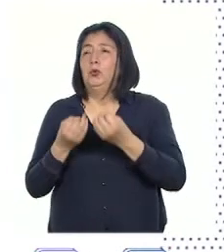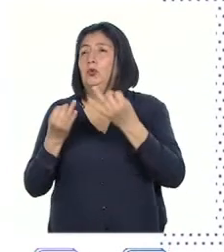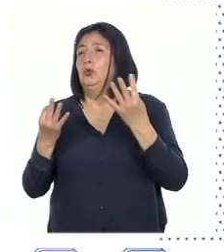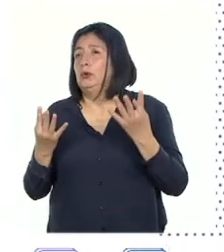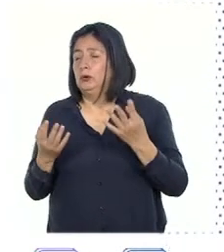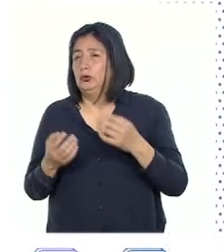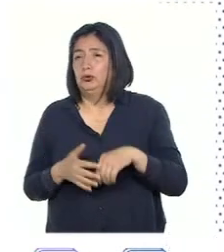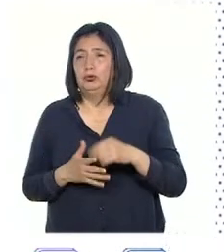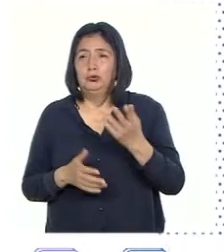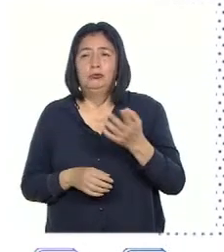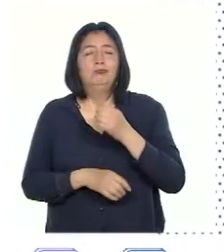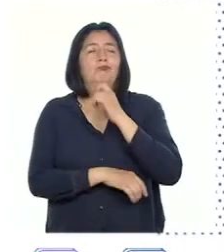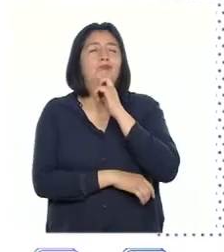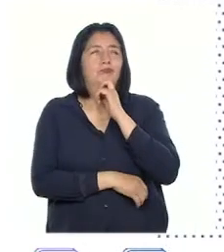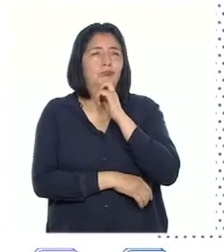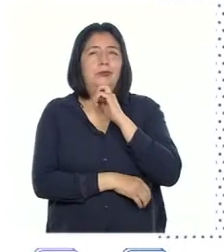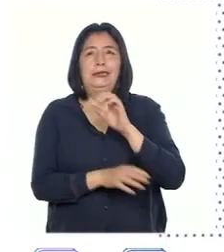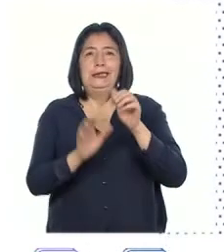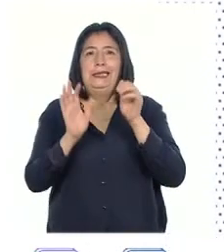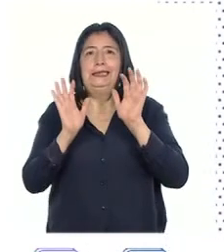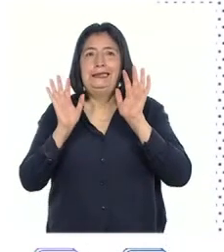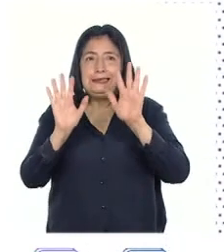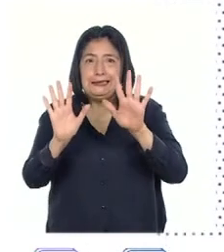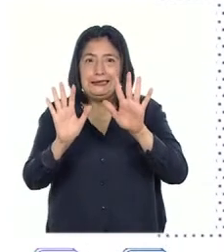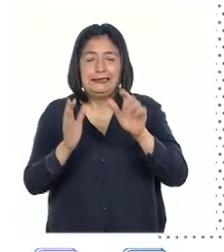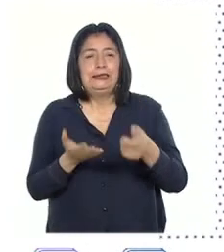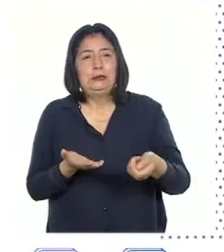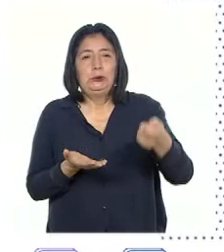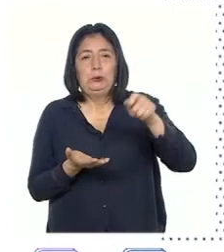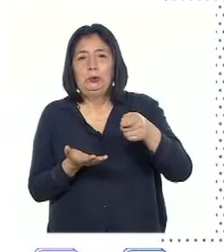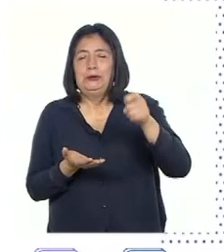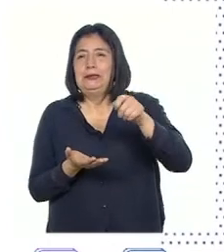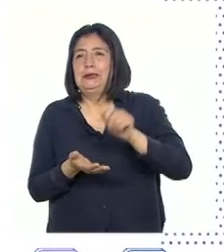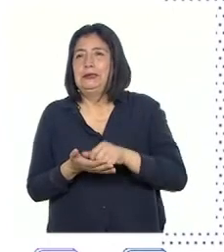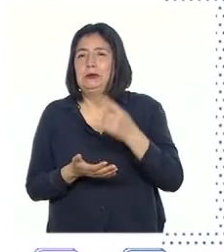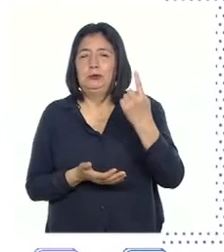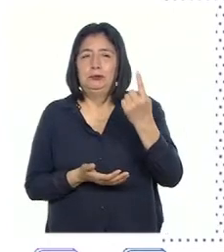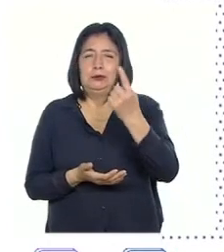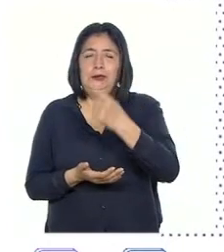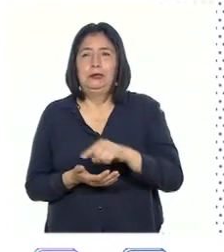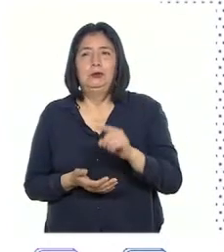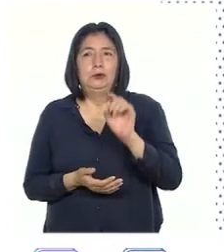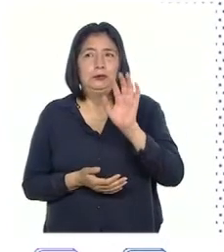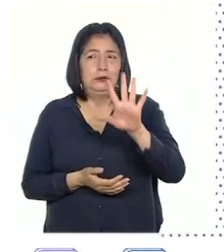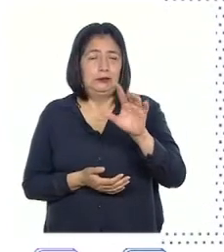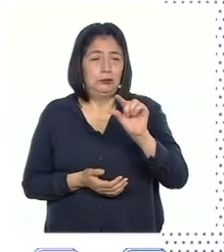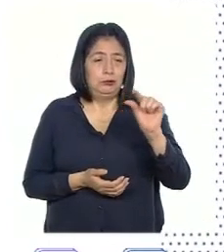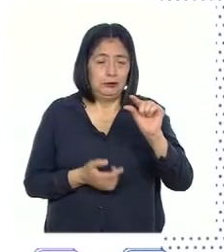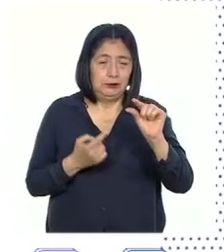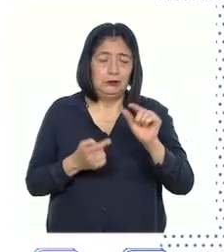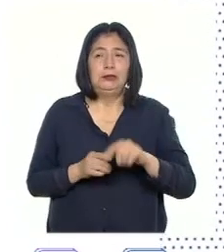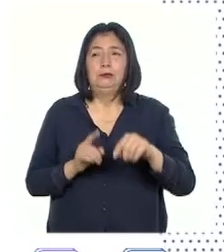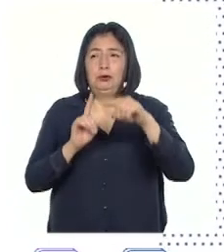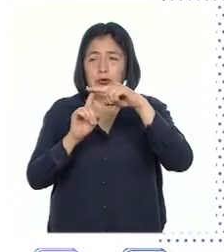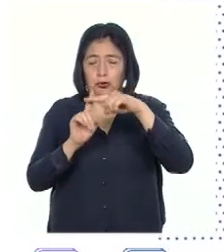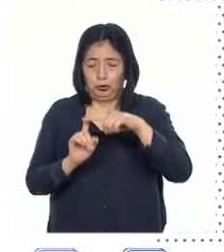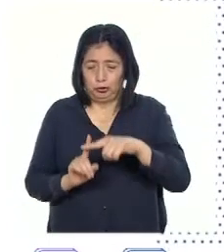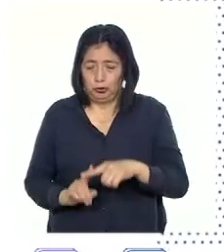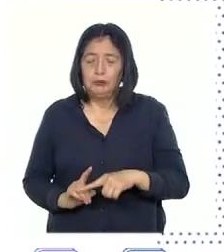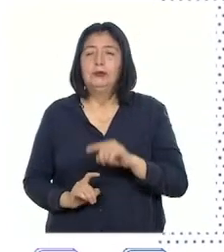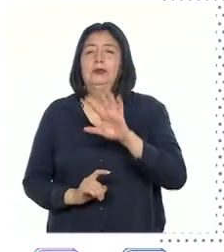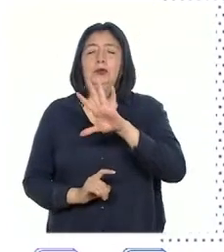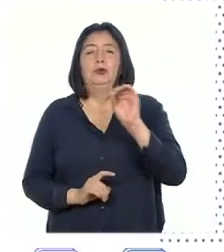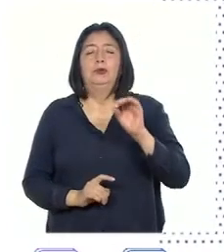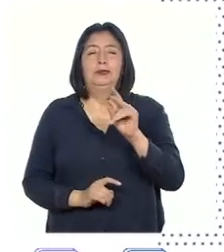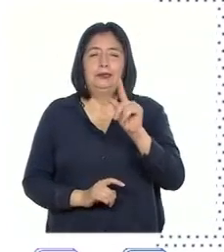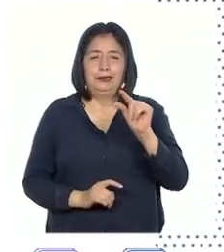a... Pues a 10 cucharaditas. Y como en cada cucharadita hay 5 gramos, eso sería 50